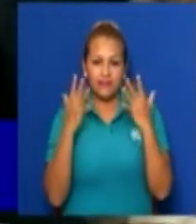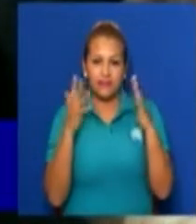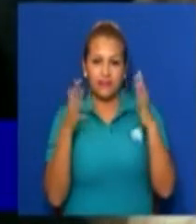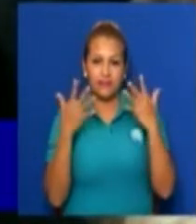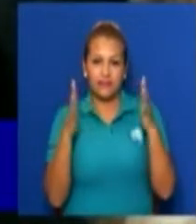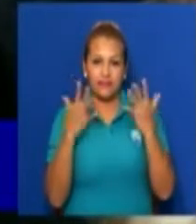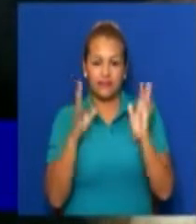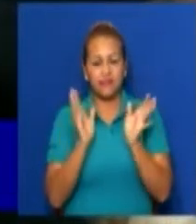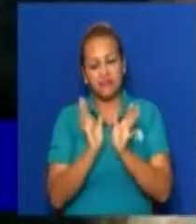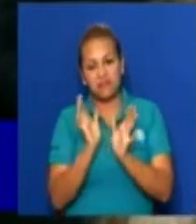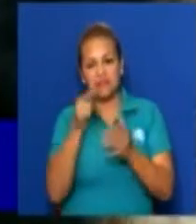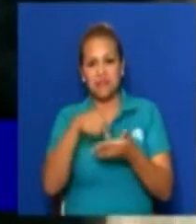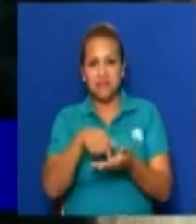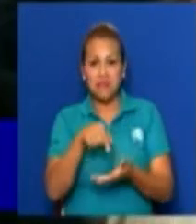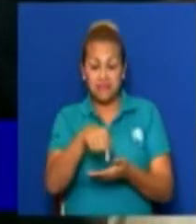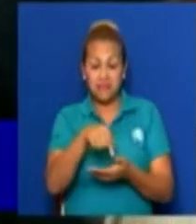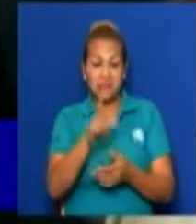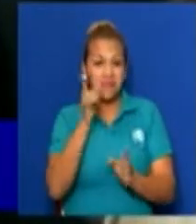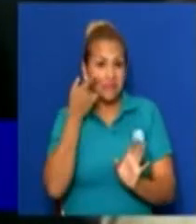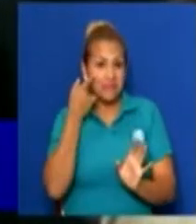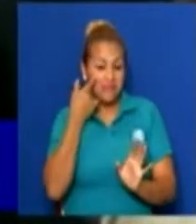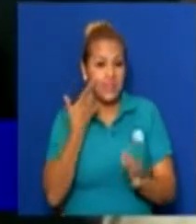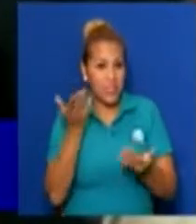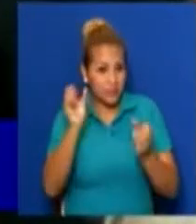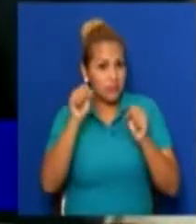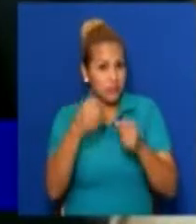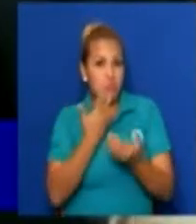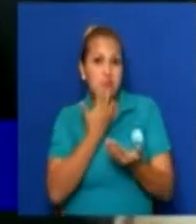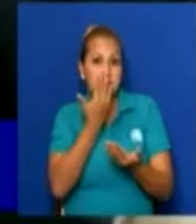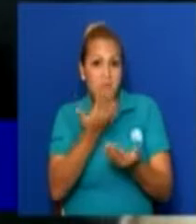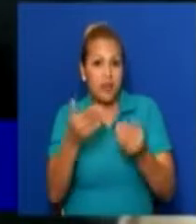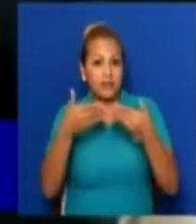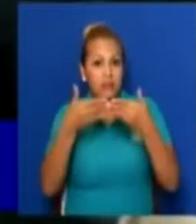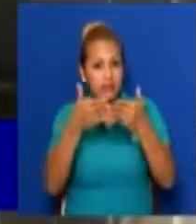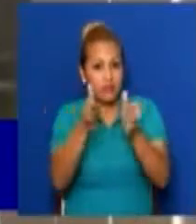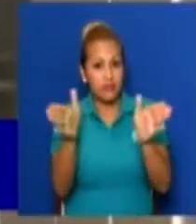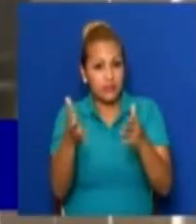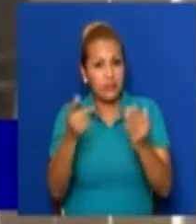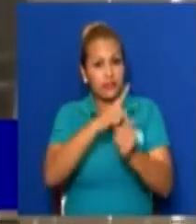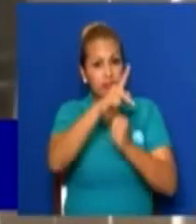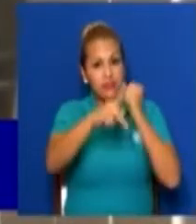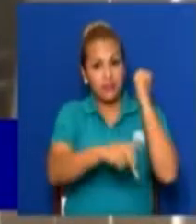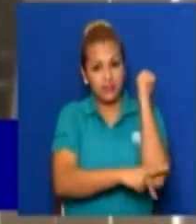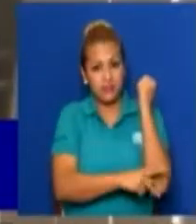Esa es una tremenda oportunidad de país.